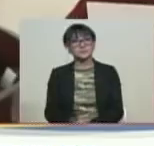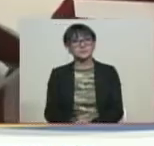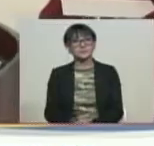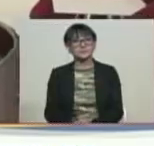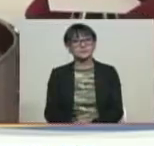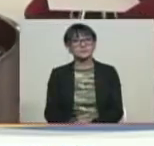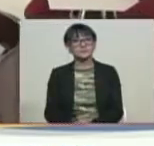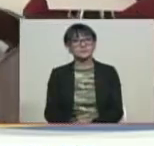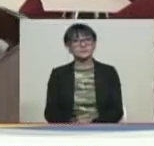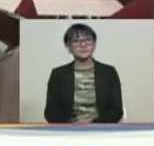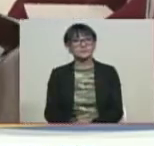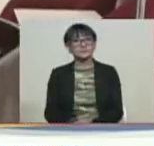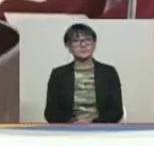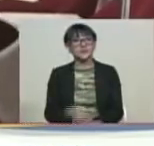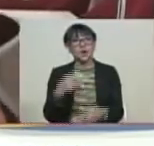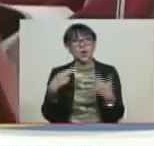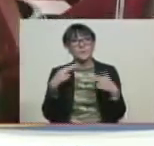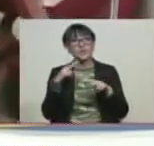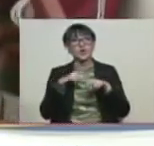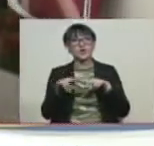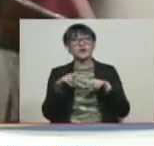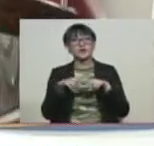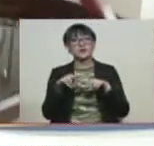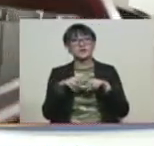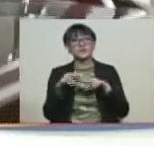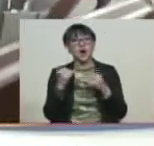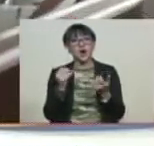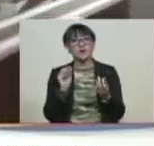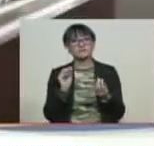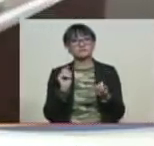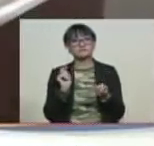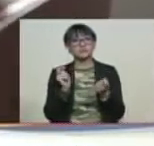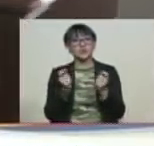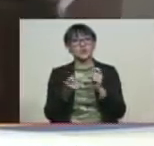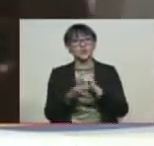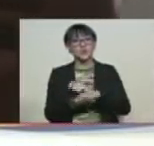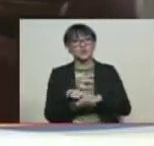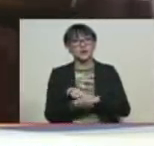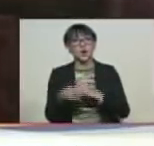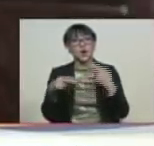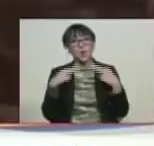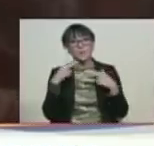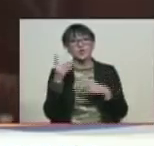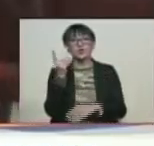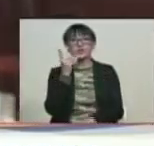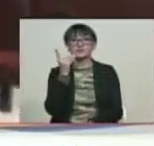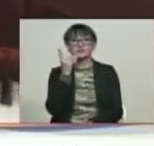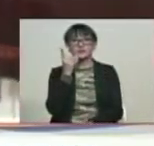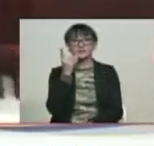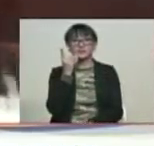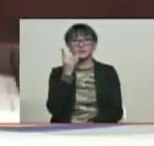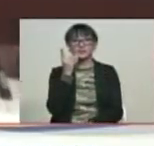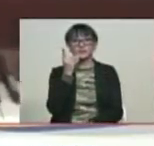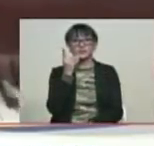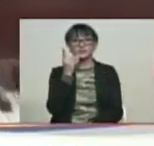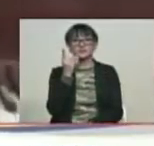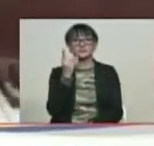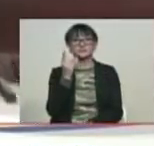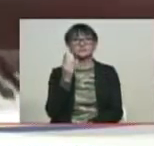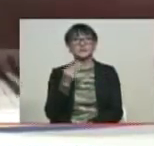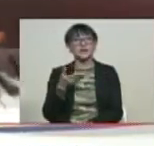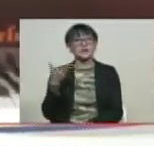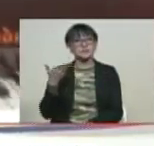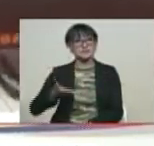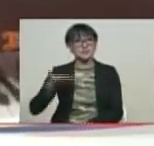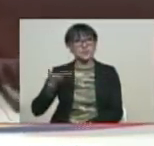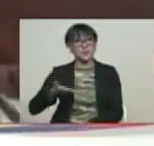la tienda, perdón, el comedor de niños, que hoy día servirá como comedor de desayunos, y un detalle importante de esta